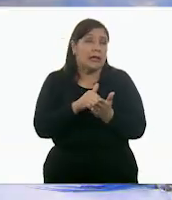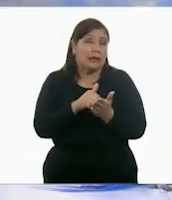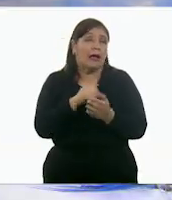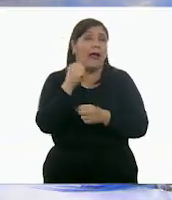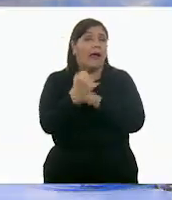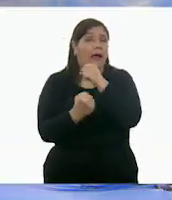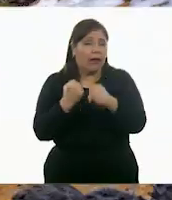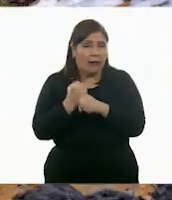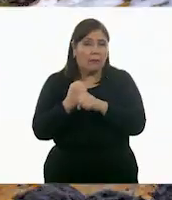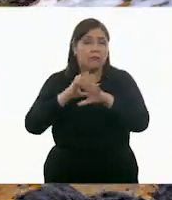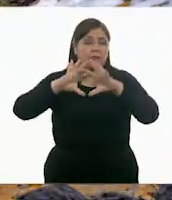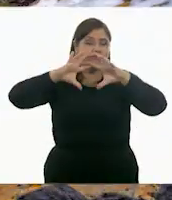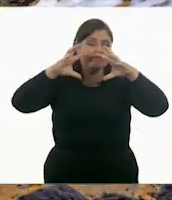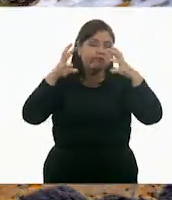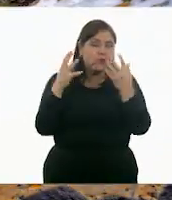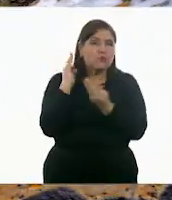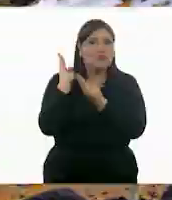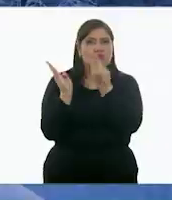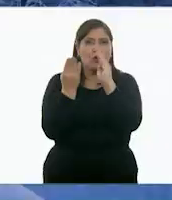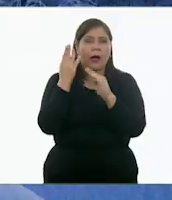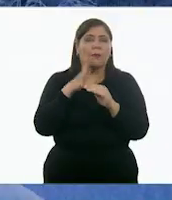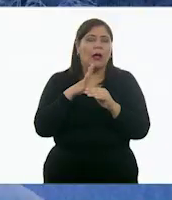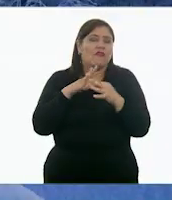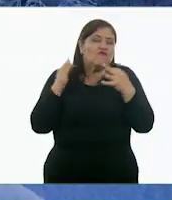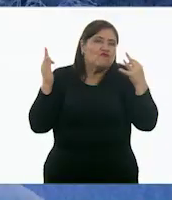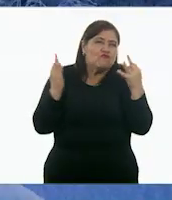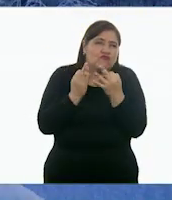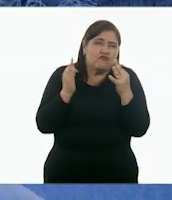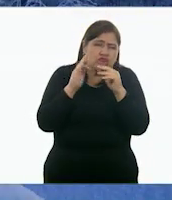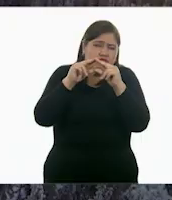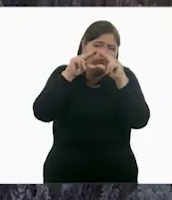nuestro planeta estuvo inmerso en la última glaciación.